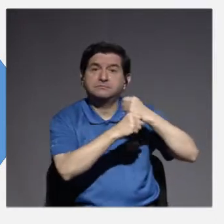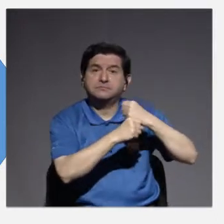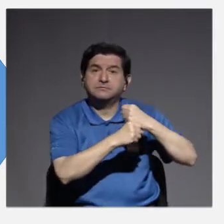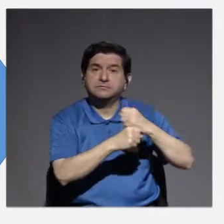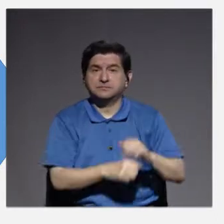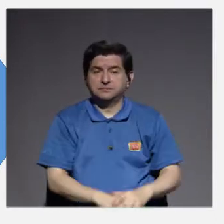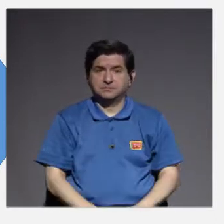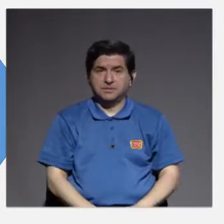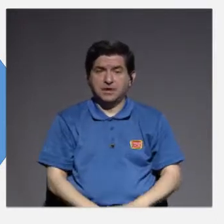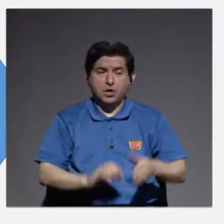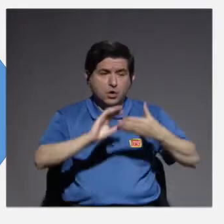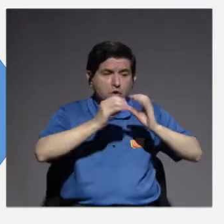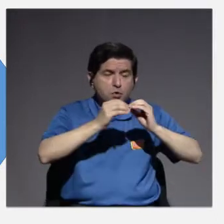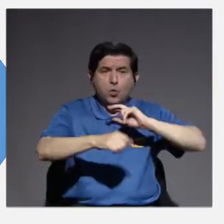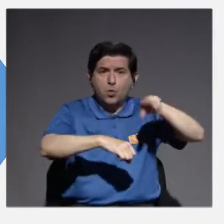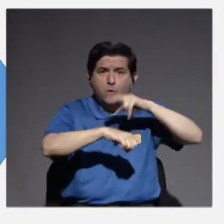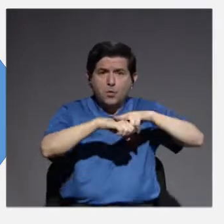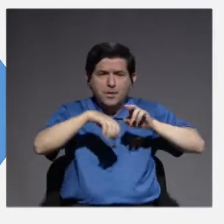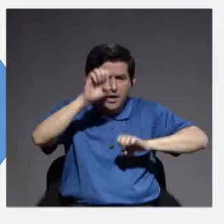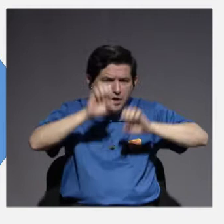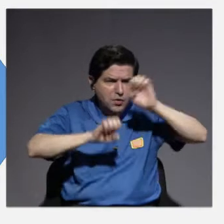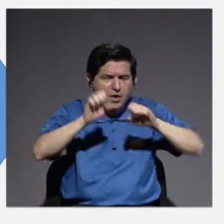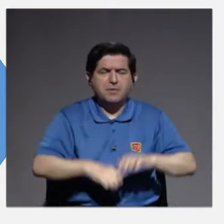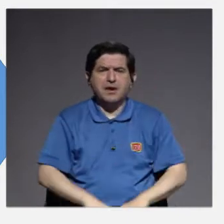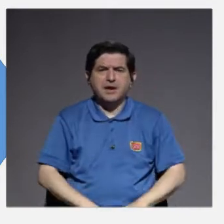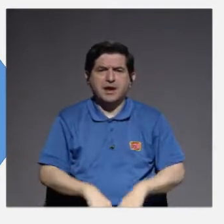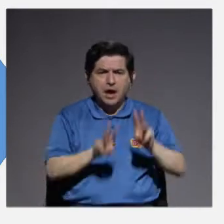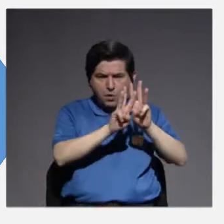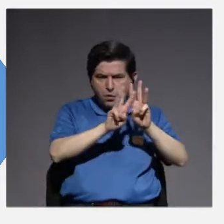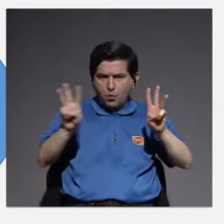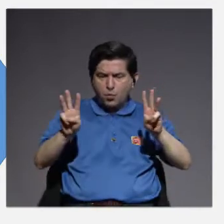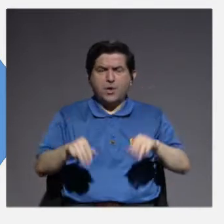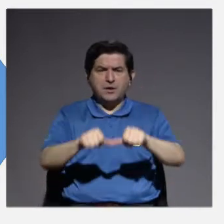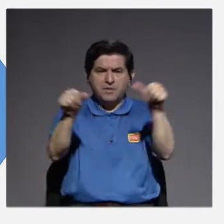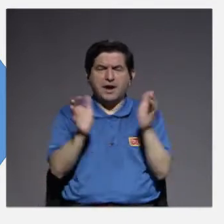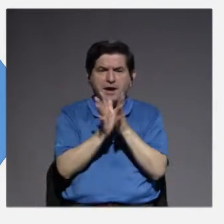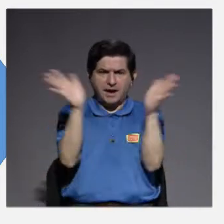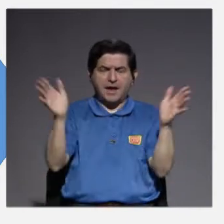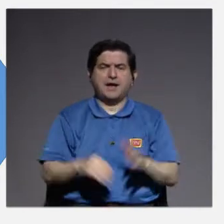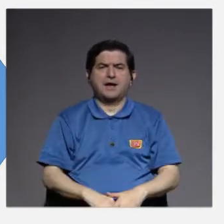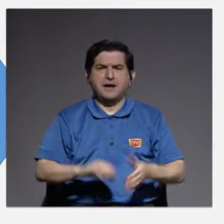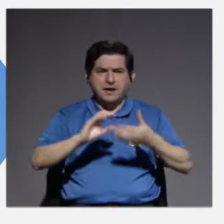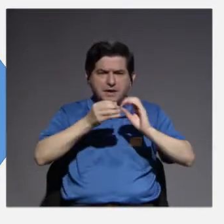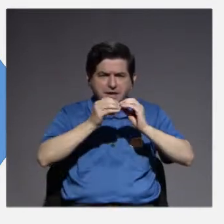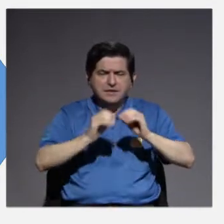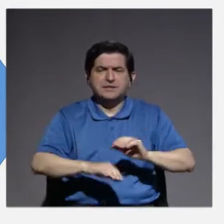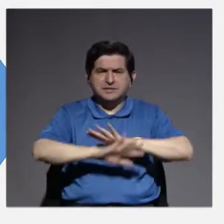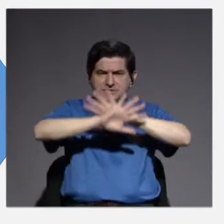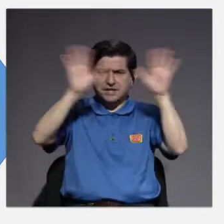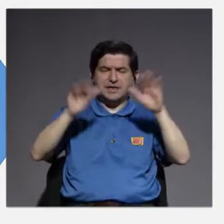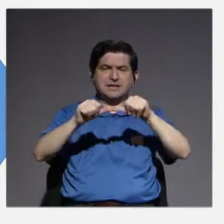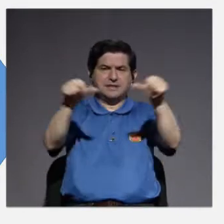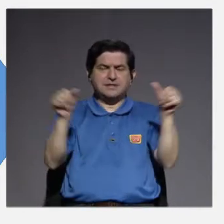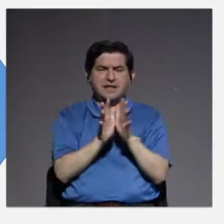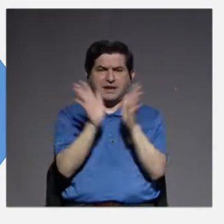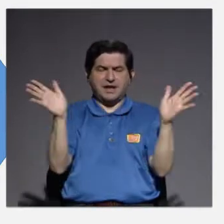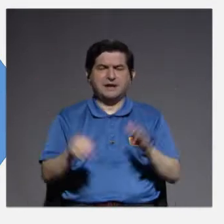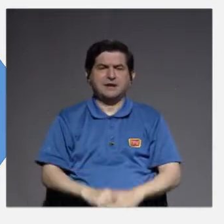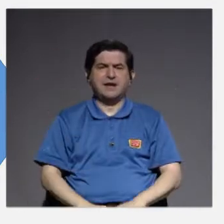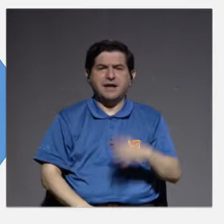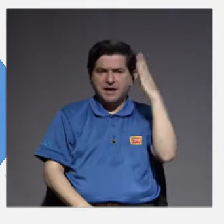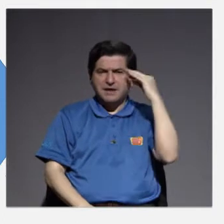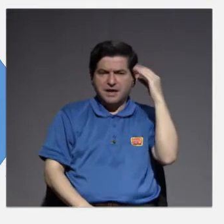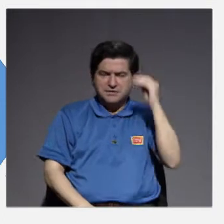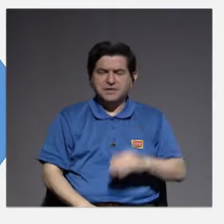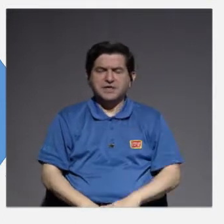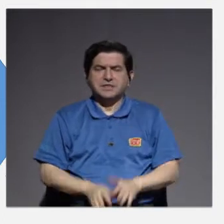hay índices nacionales que evalúan las páginas web del sector público, como lo son el índice de transparencia del sector público y el índice de experiencia